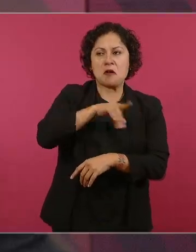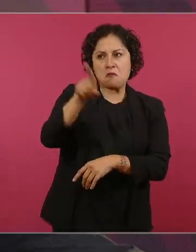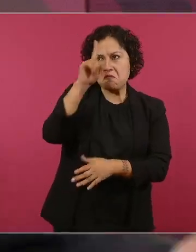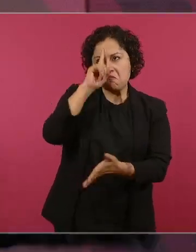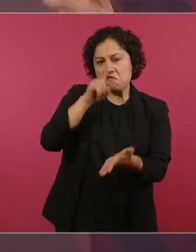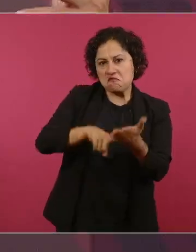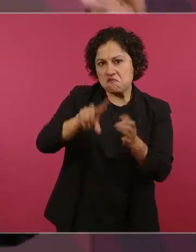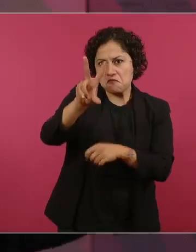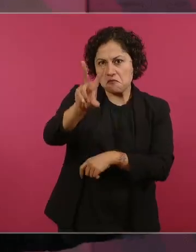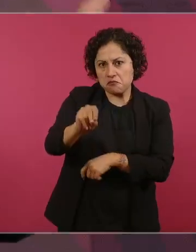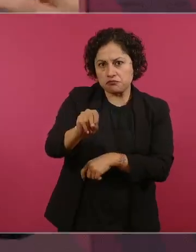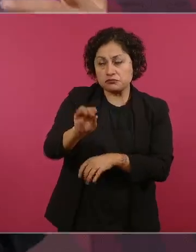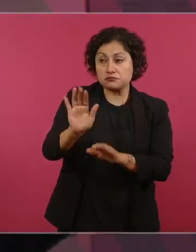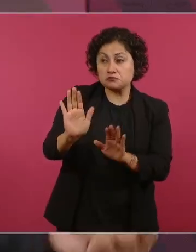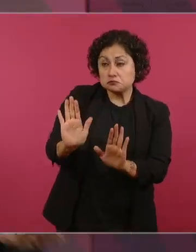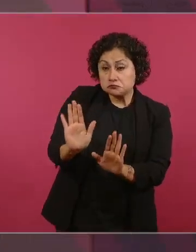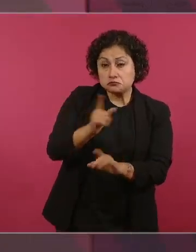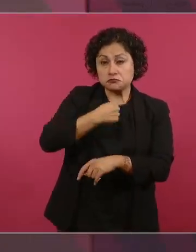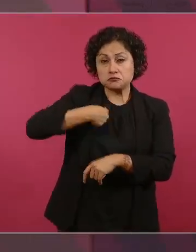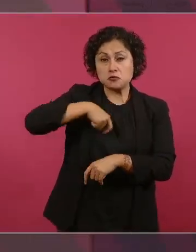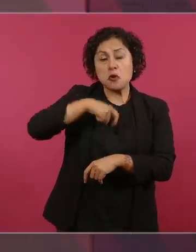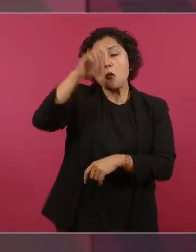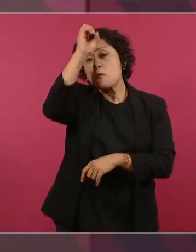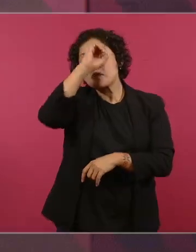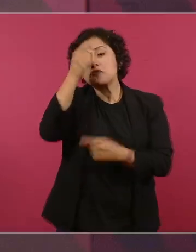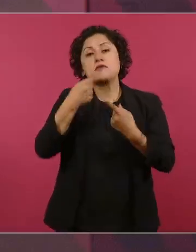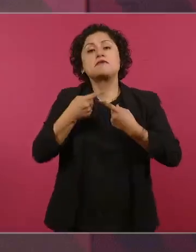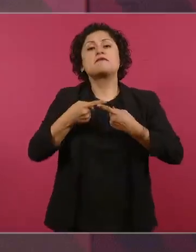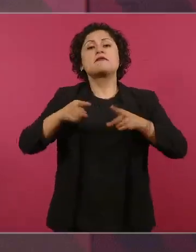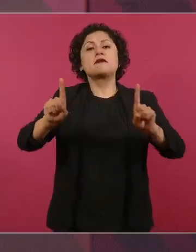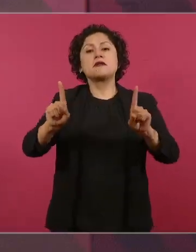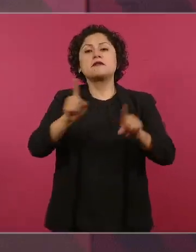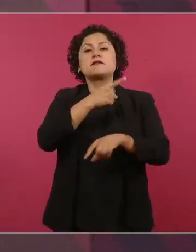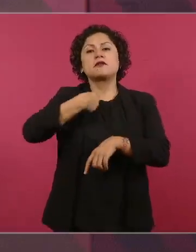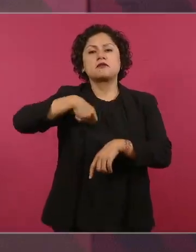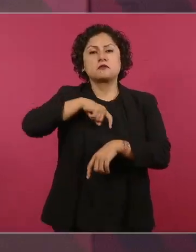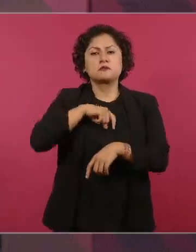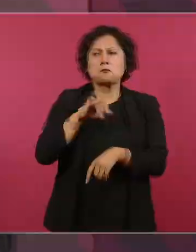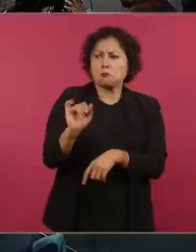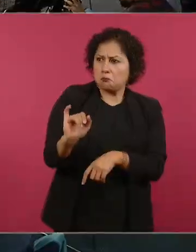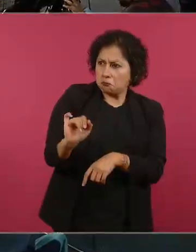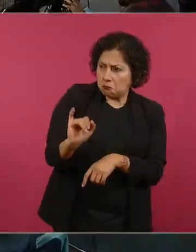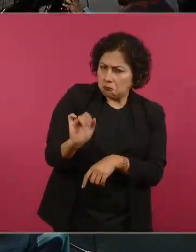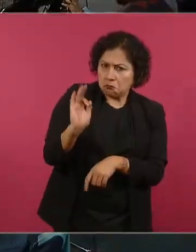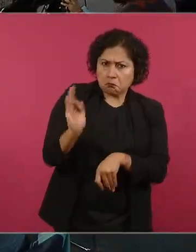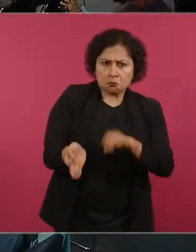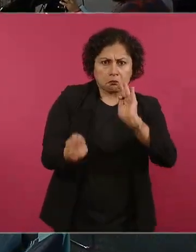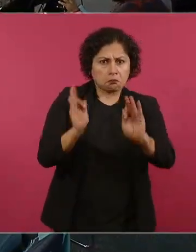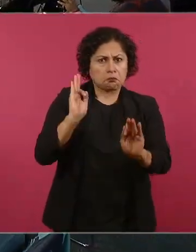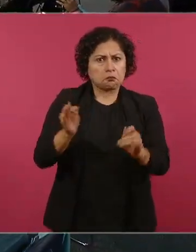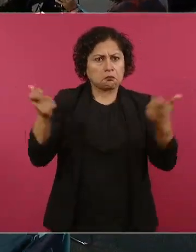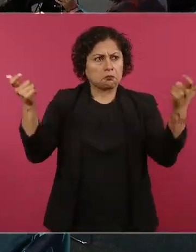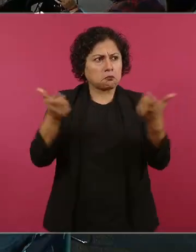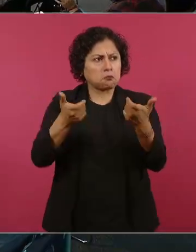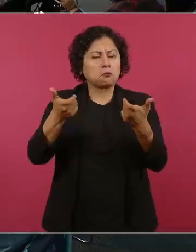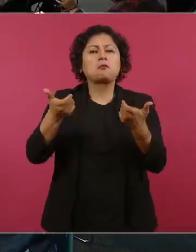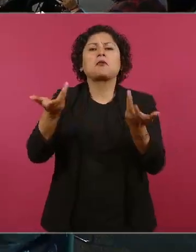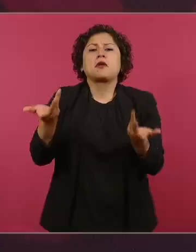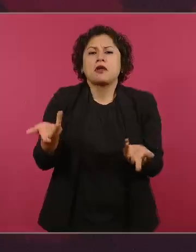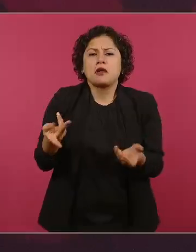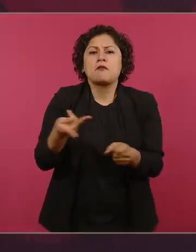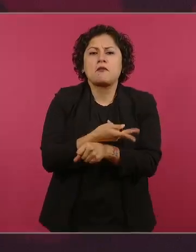Por eso la creación de empleos, por eso México es de los países con menos desempleo en el